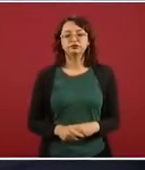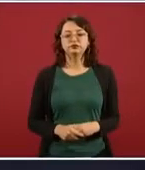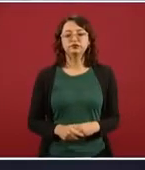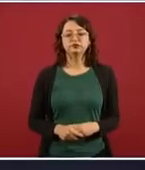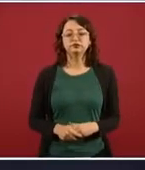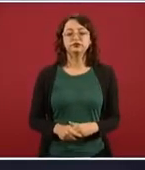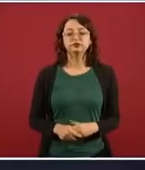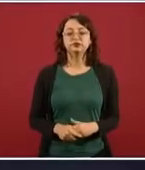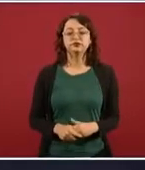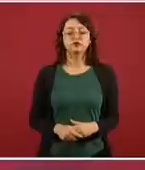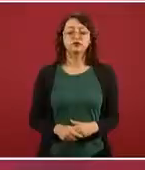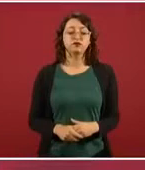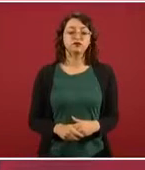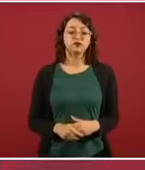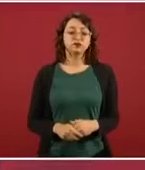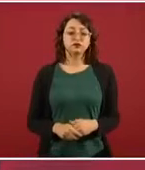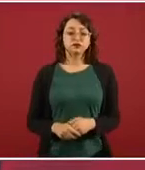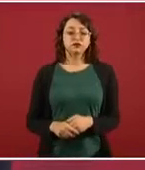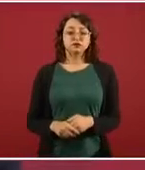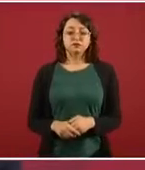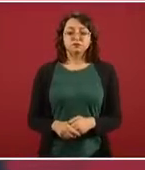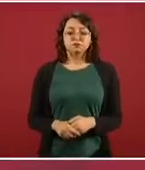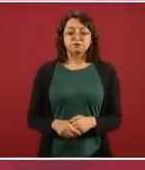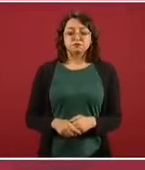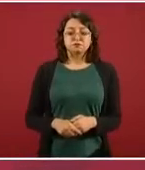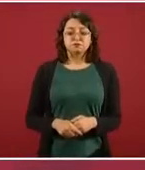aún de manera,